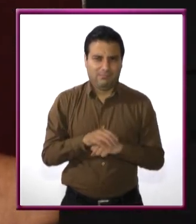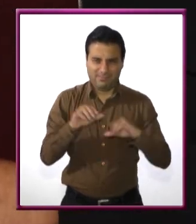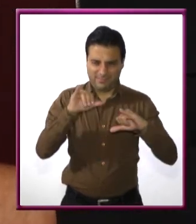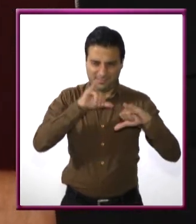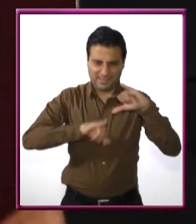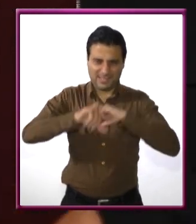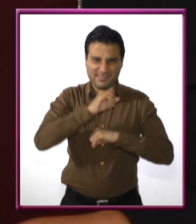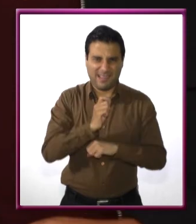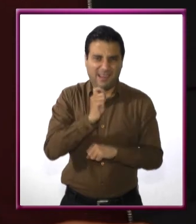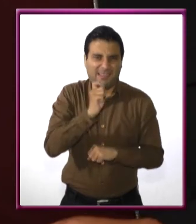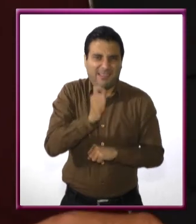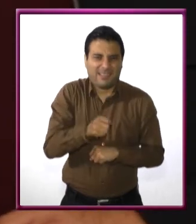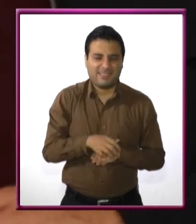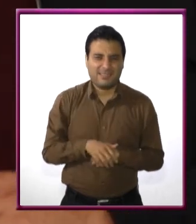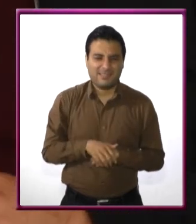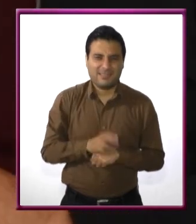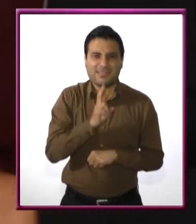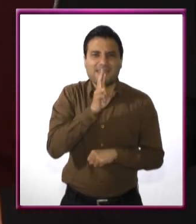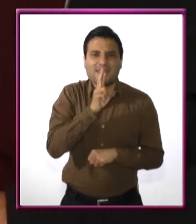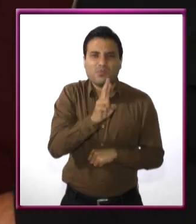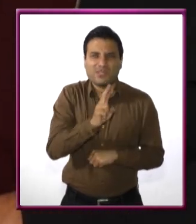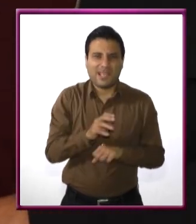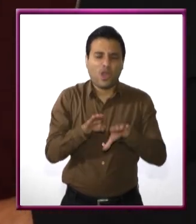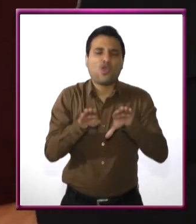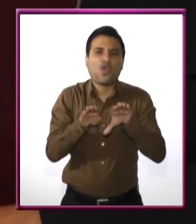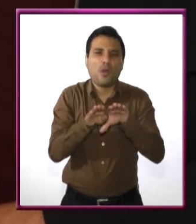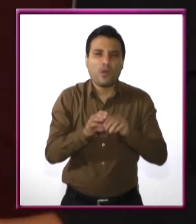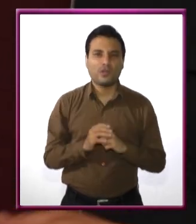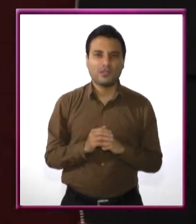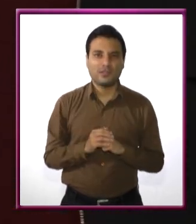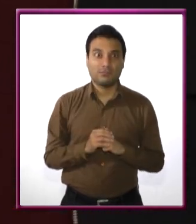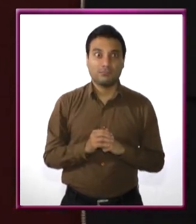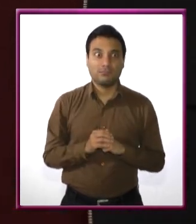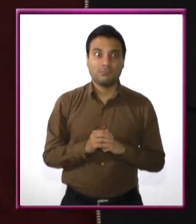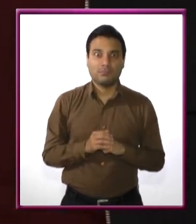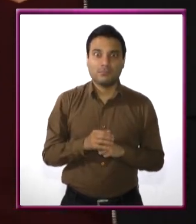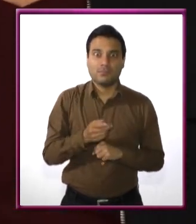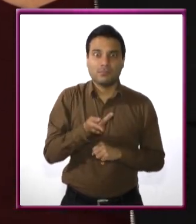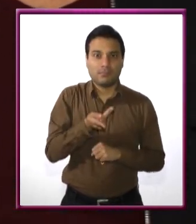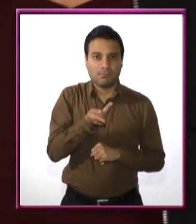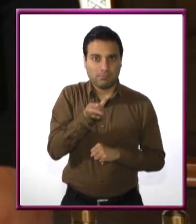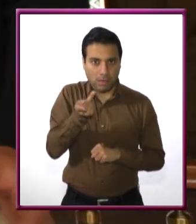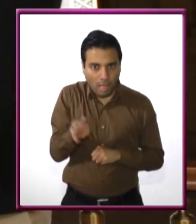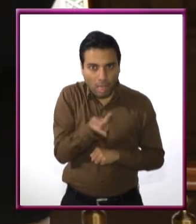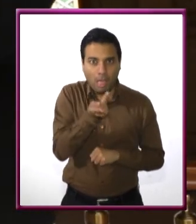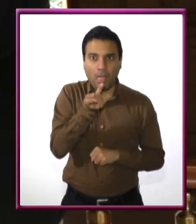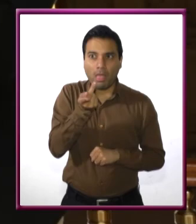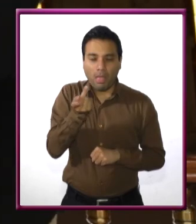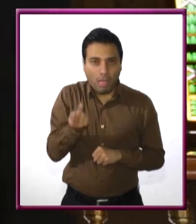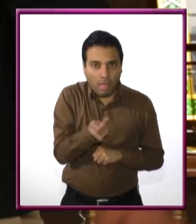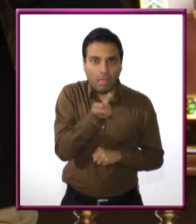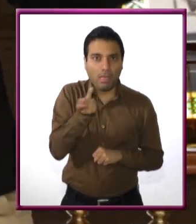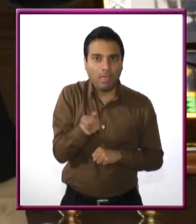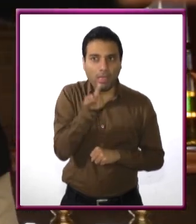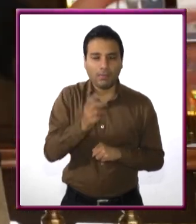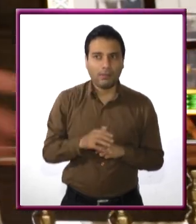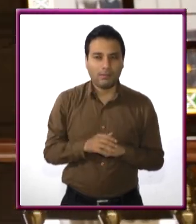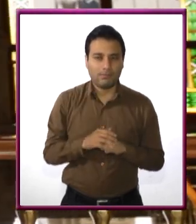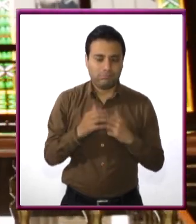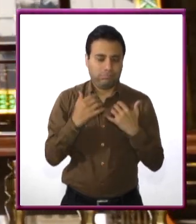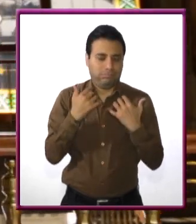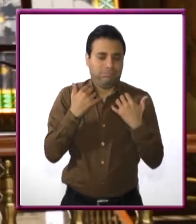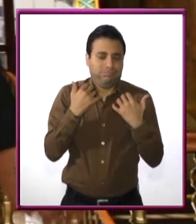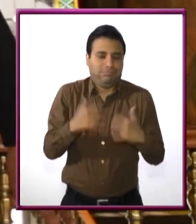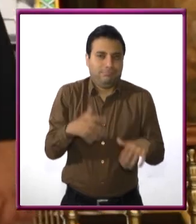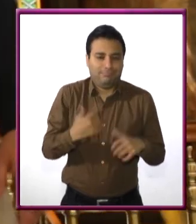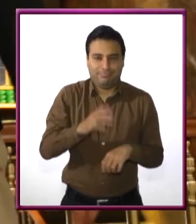estamos llamando ciencia? ¿Qué tipos de respuestas buscamos? Ay, doña, preguntas. Y hasta te has tardado en lanzar un